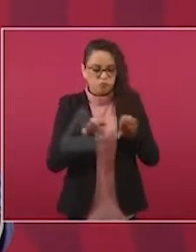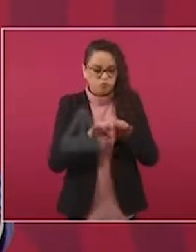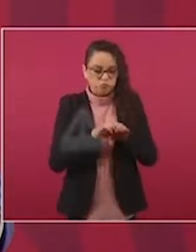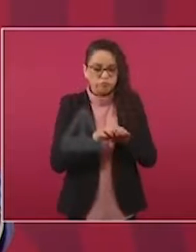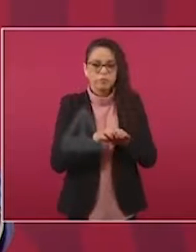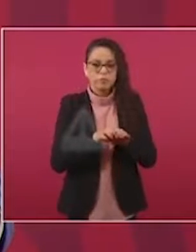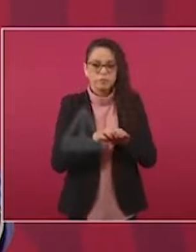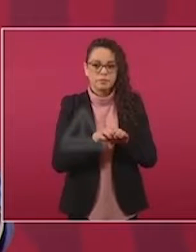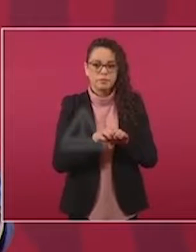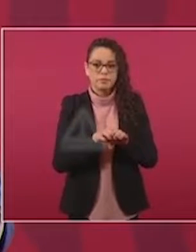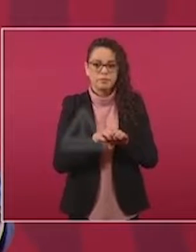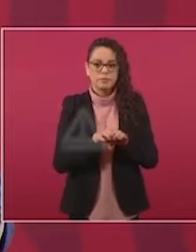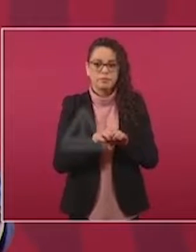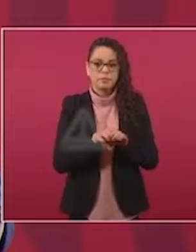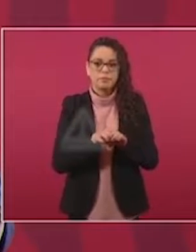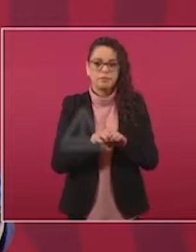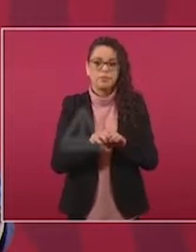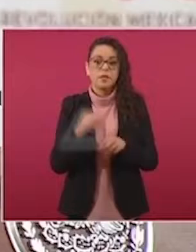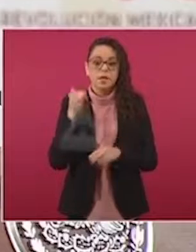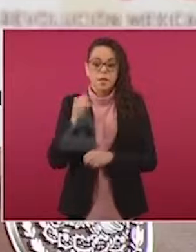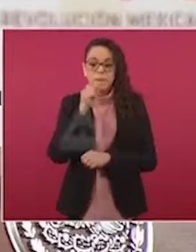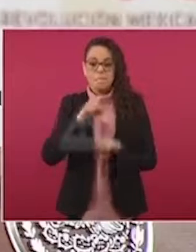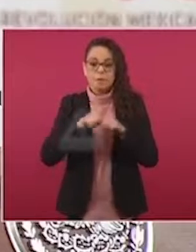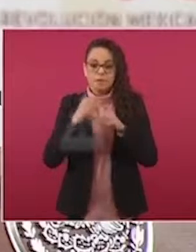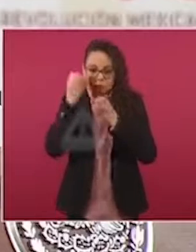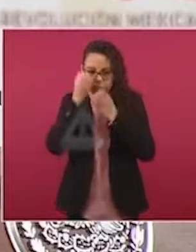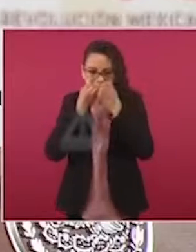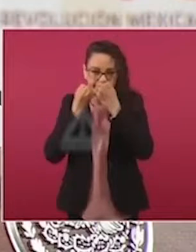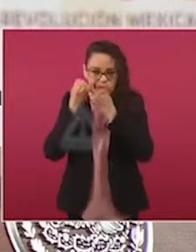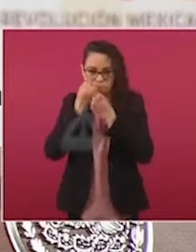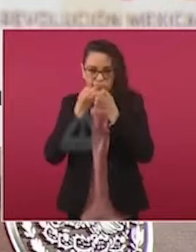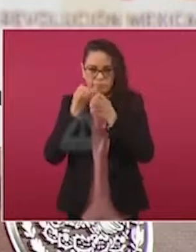análisis a los muchachos,